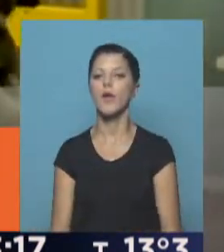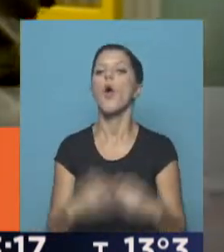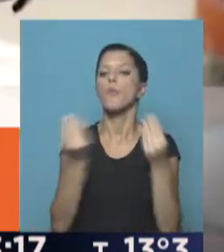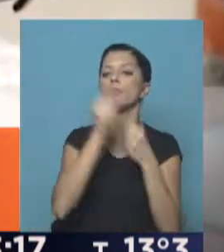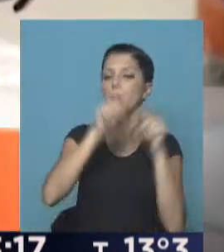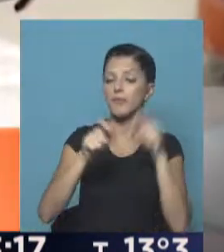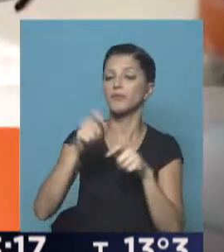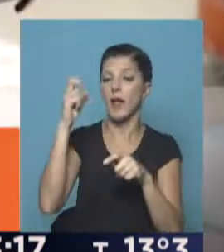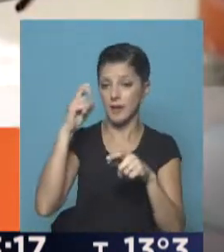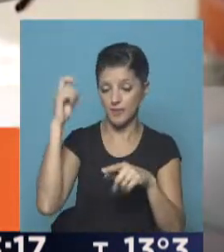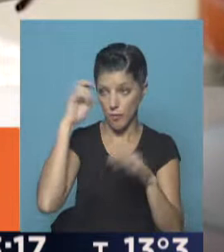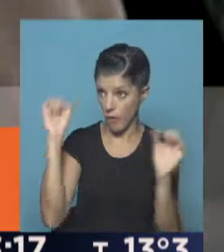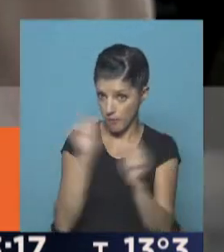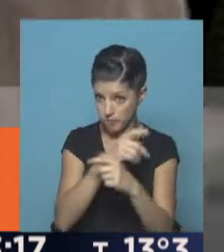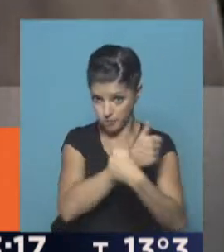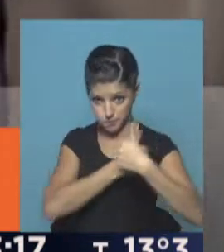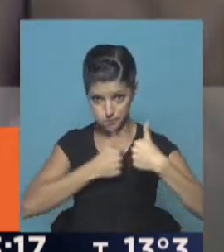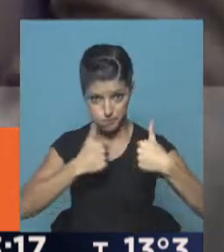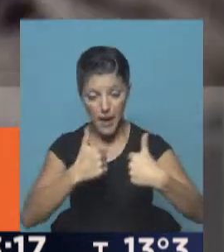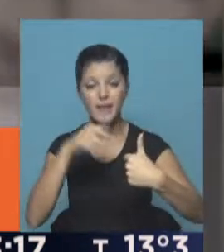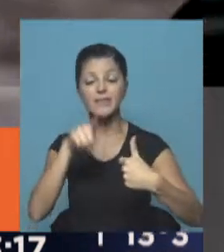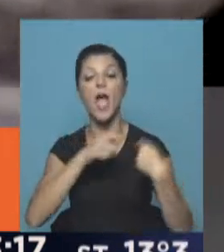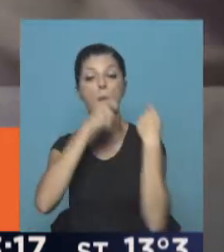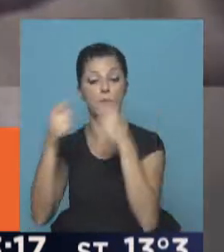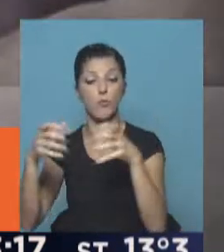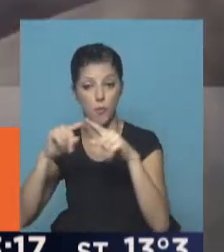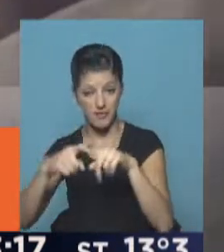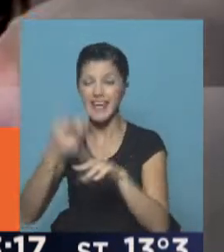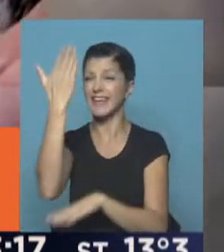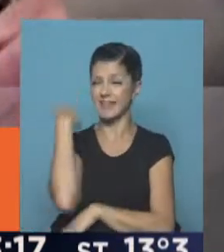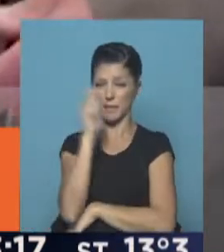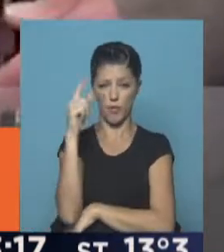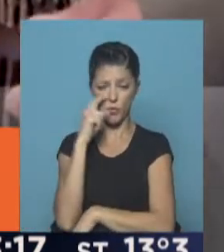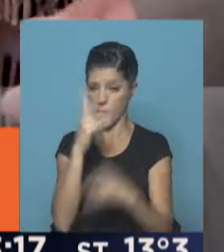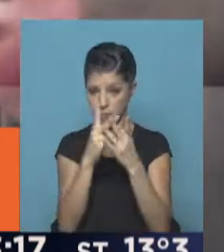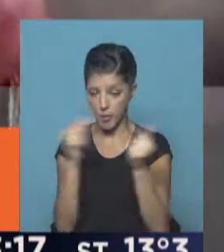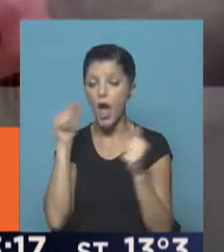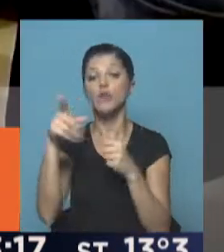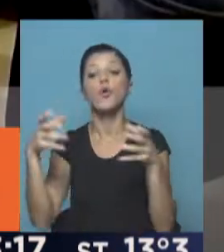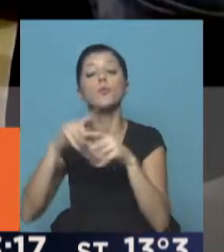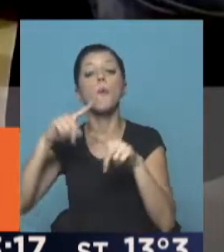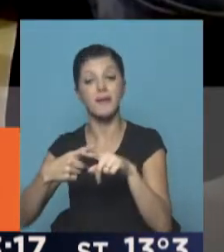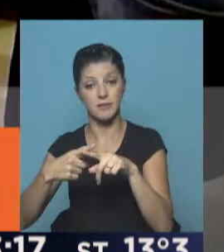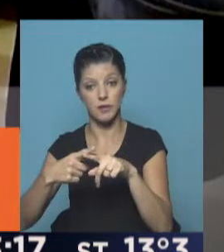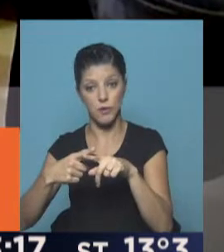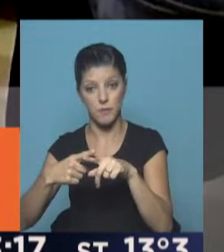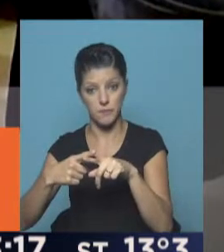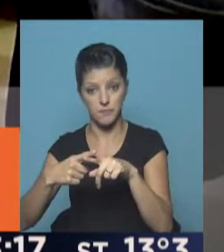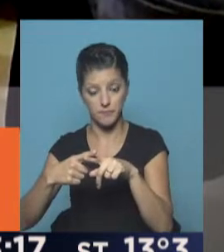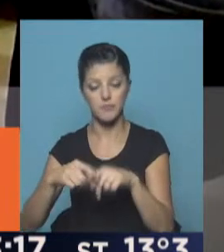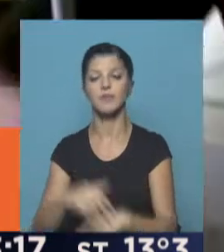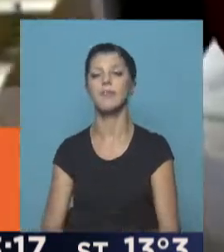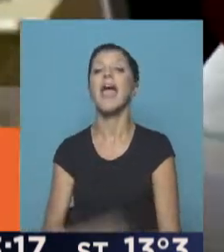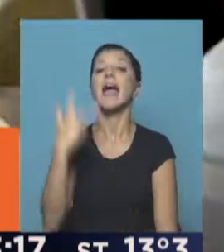mayoría parlamentaria lograda en las elecciones legislativas que culminaron a mediados de junio, en las que su organización política, En Marcha,